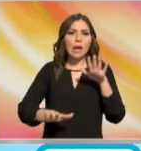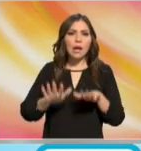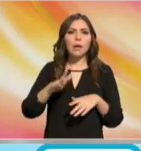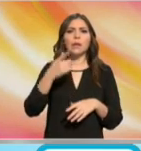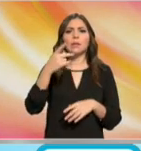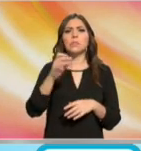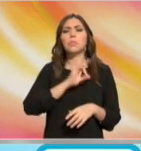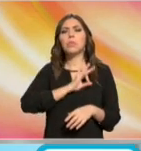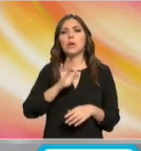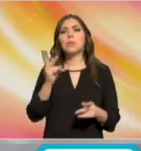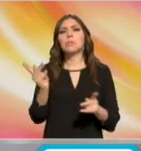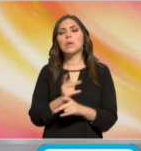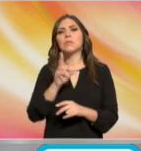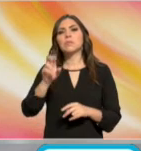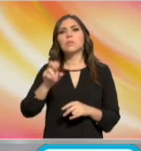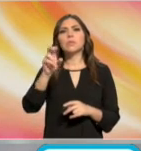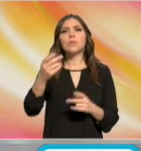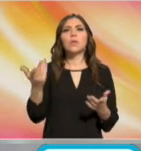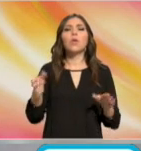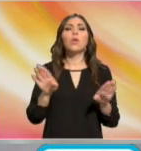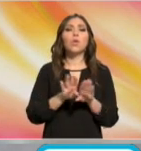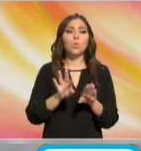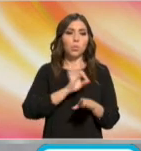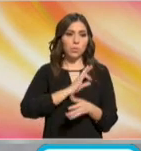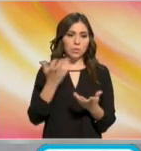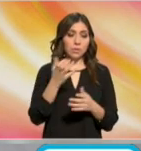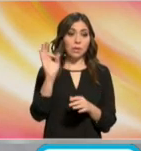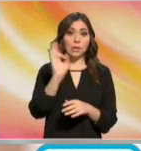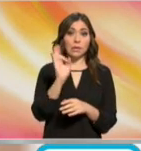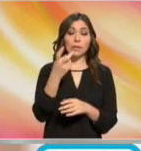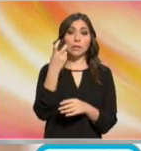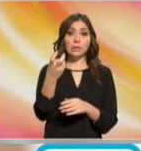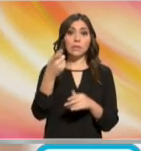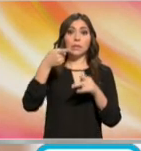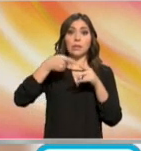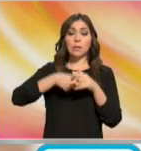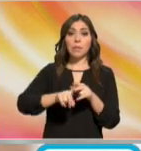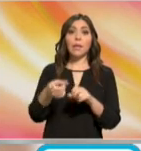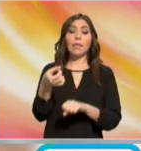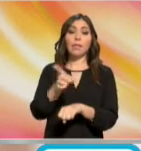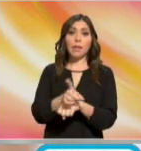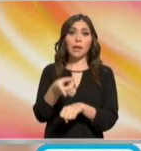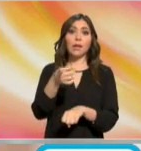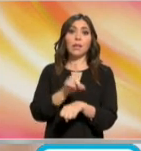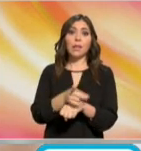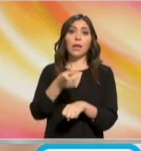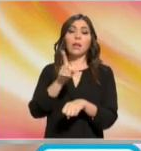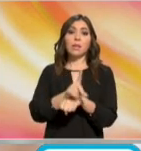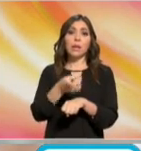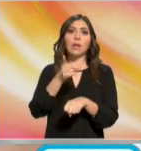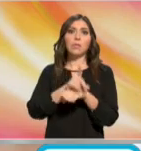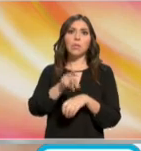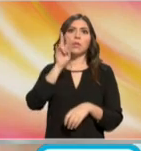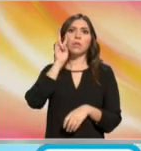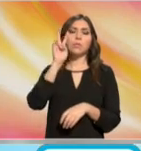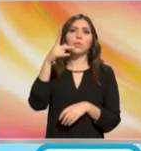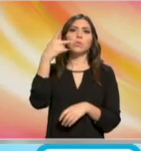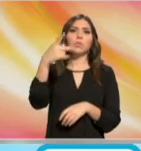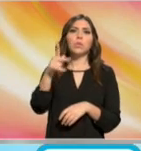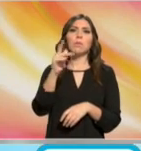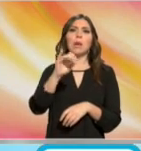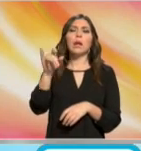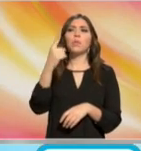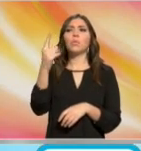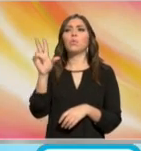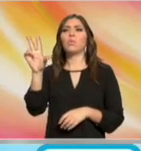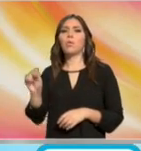ocurriendo eventualmente. ¿Qué hacemos para entrar en Exacto. ritmo, Pero si esto Irene? empieza a suceder todos los días, Juan, si todos los días vemos que la pareja, una se